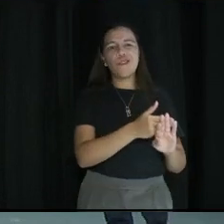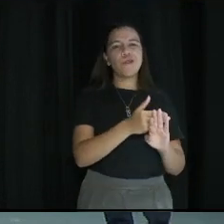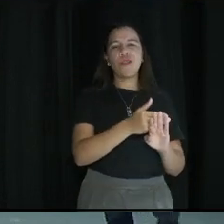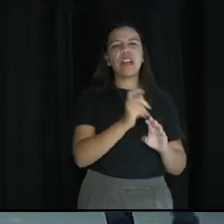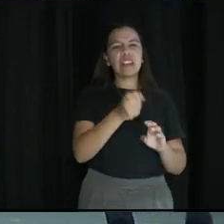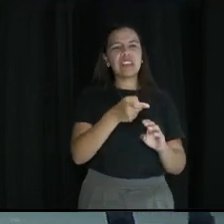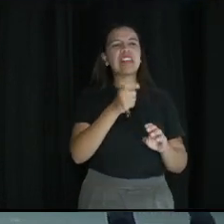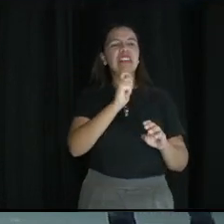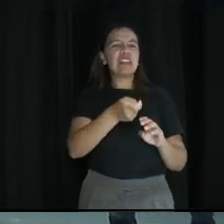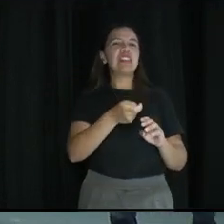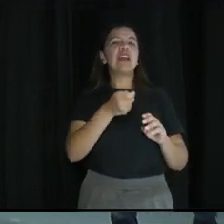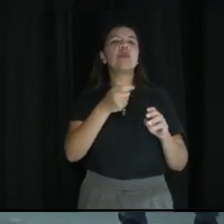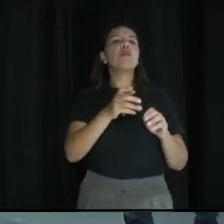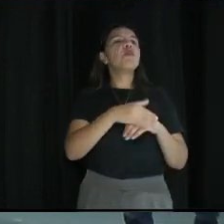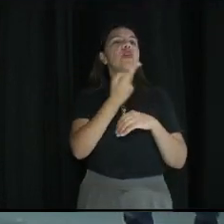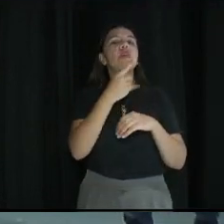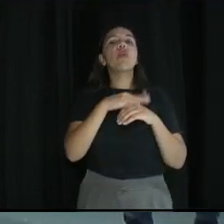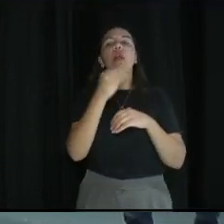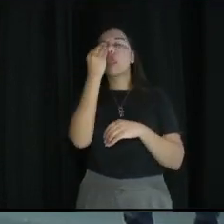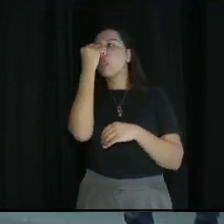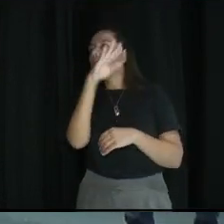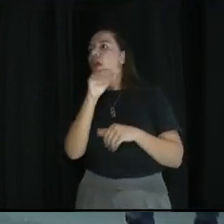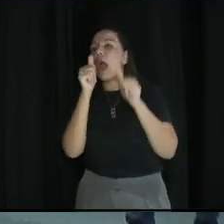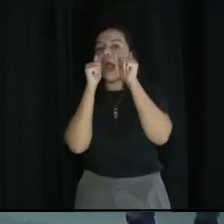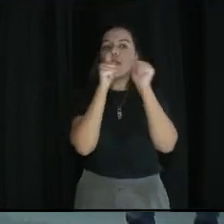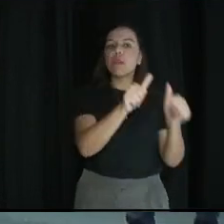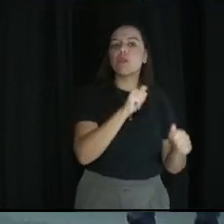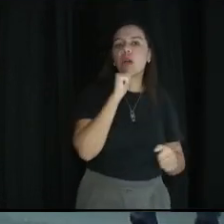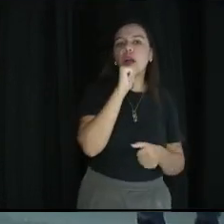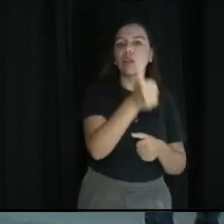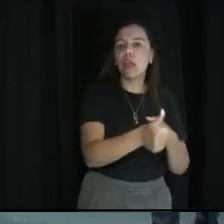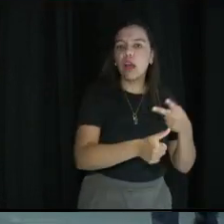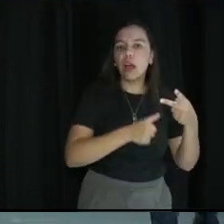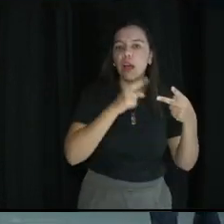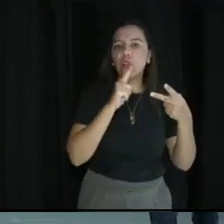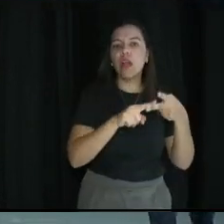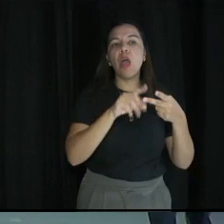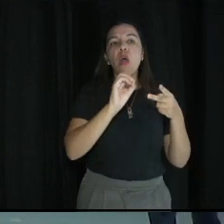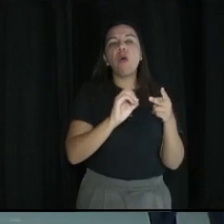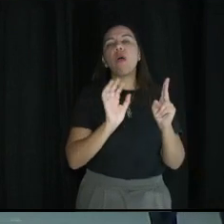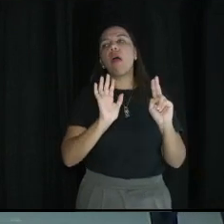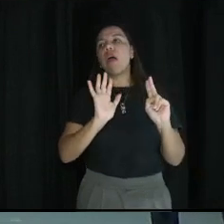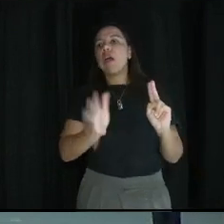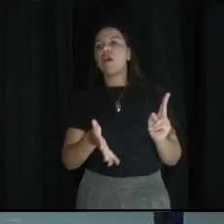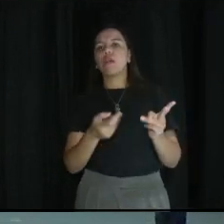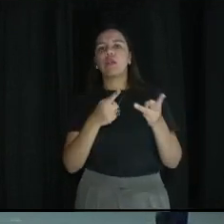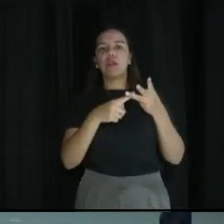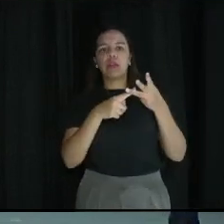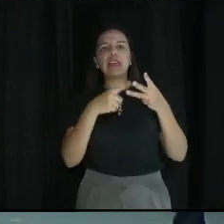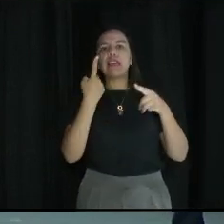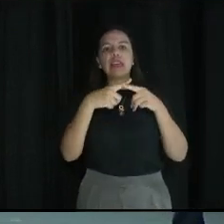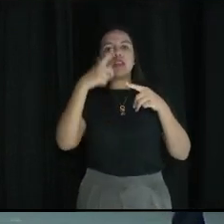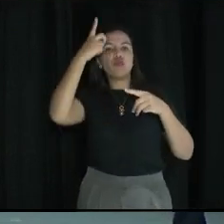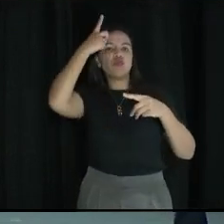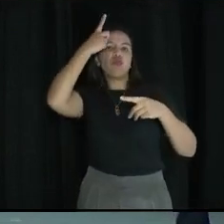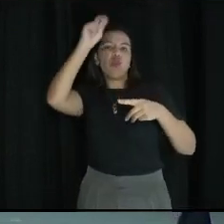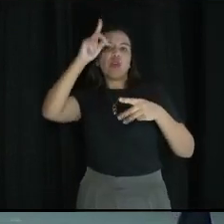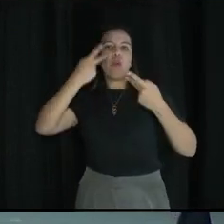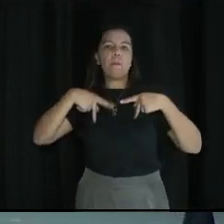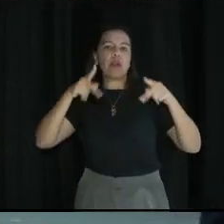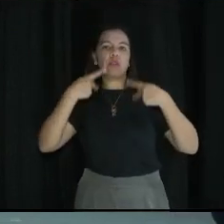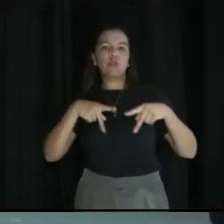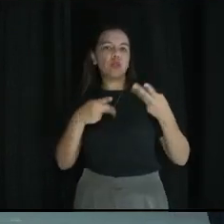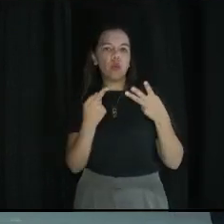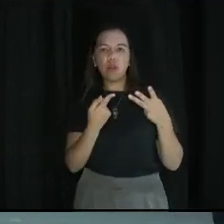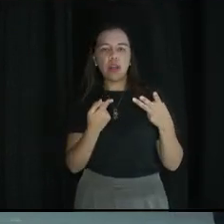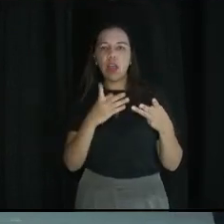tipo de delito surge por un descuido, por una negligencia u omisión de un sujeto, en este caso pues de una persona quien lo tiene bajo su